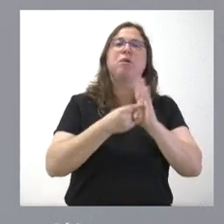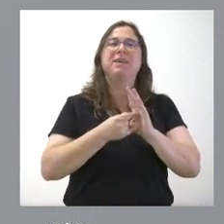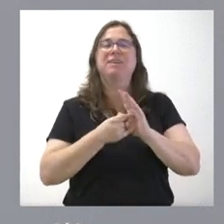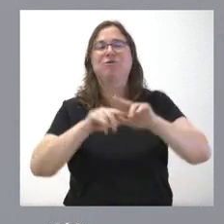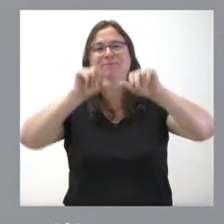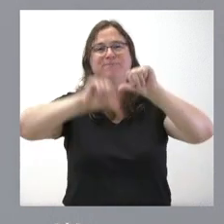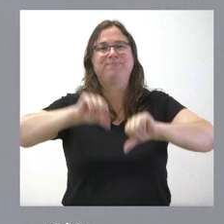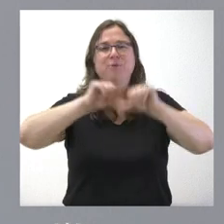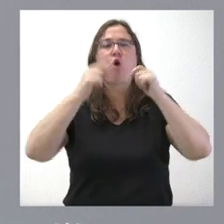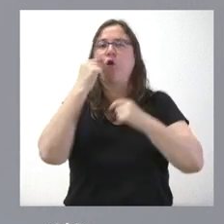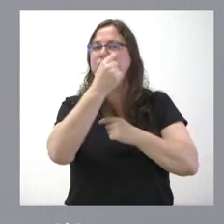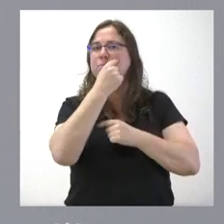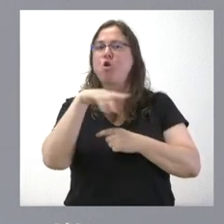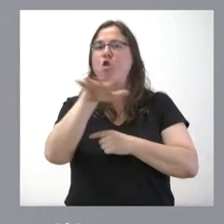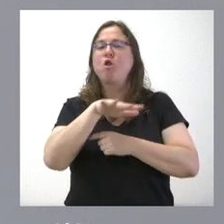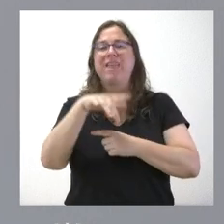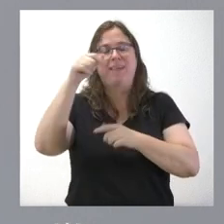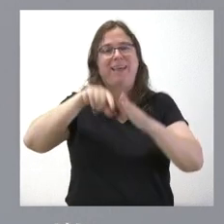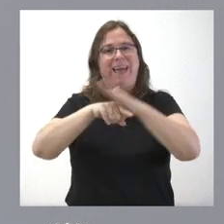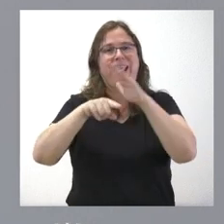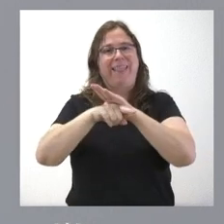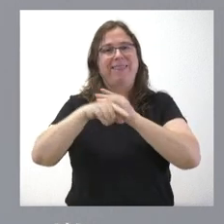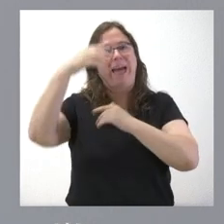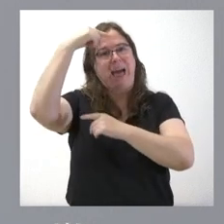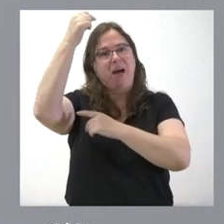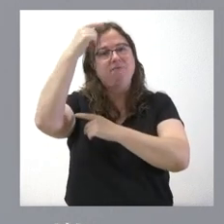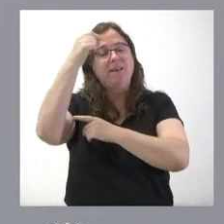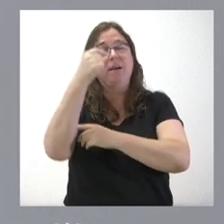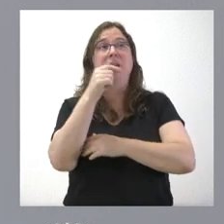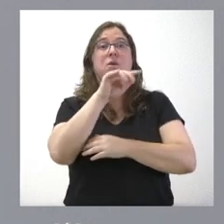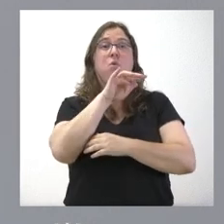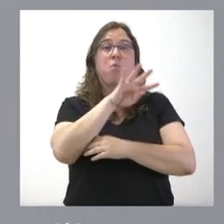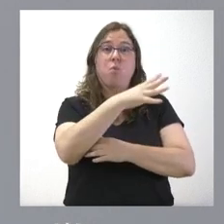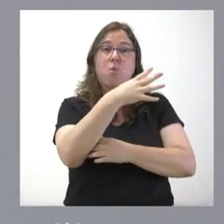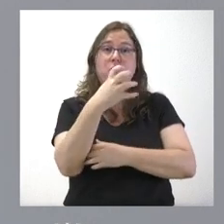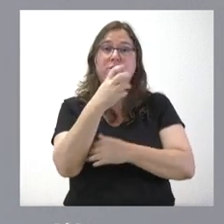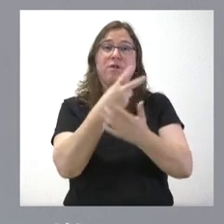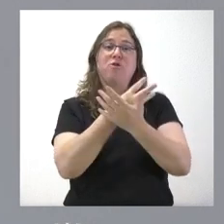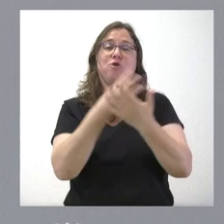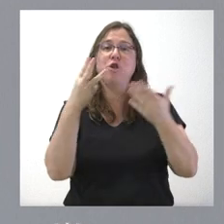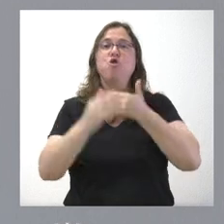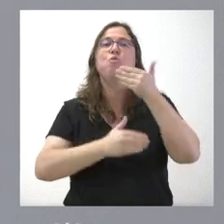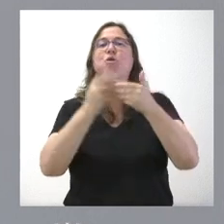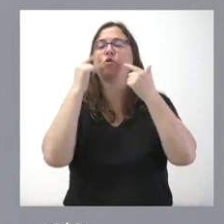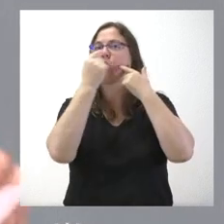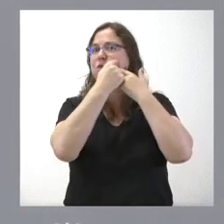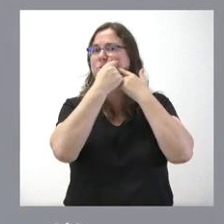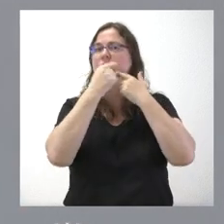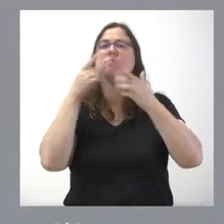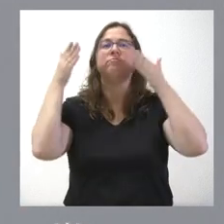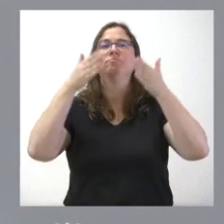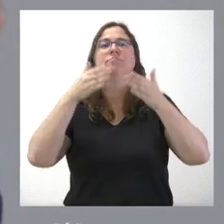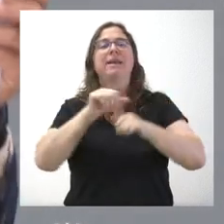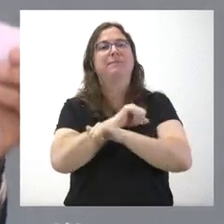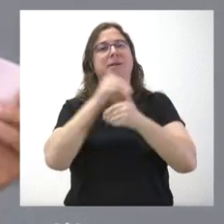gerencia asistencial de Ávila estamos hablando de de 418 procesos de oftalmología dirigidos a reducir la